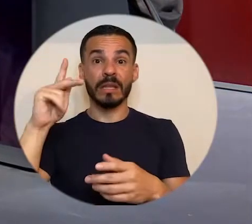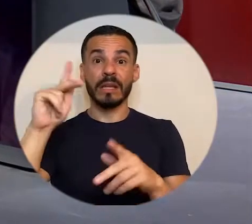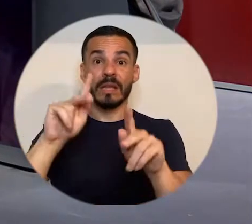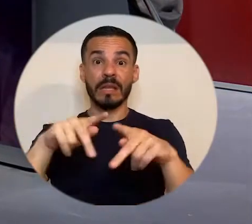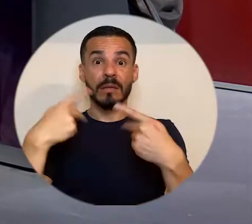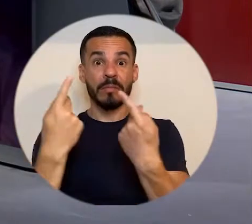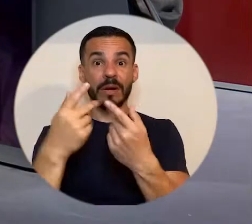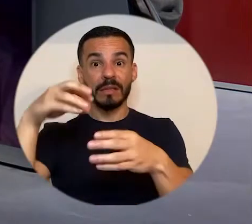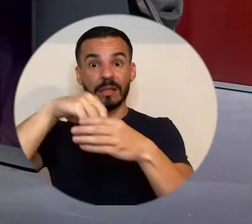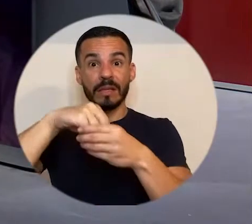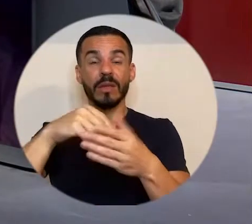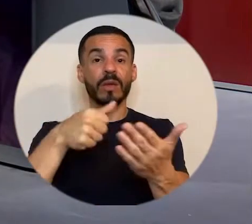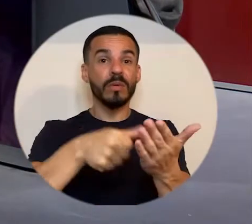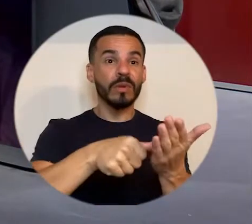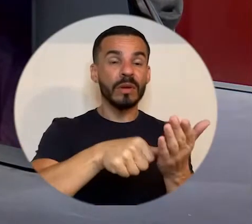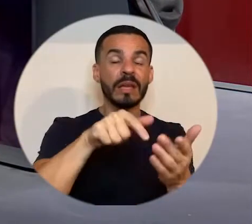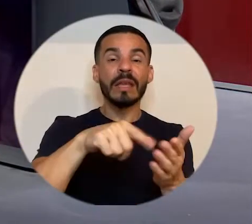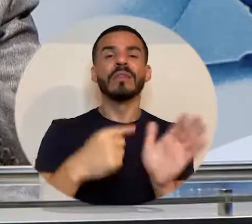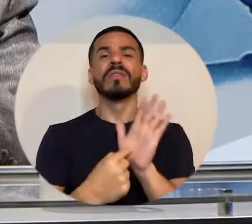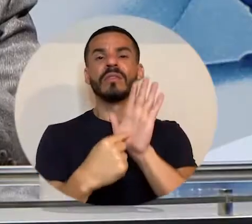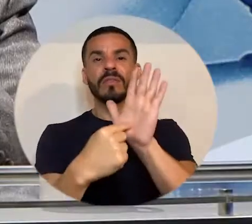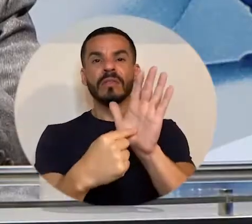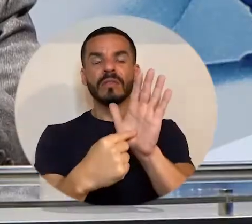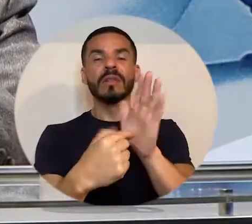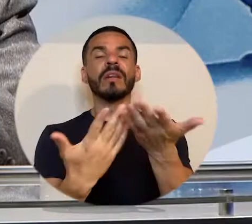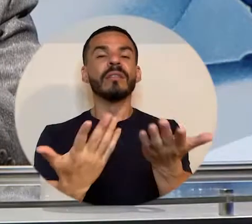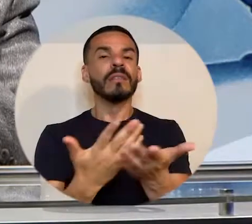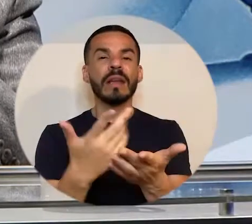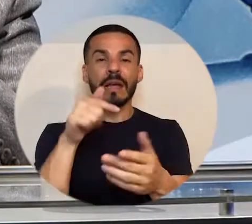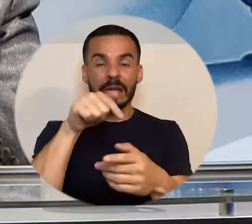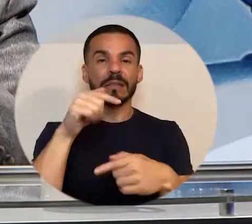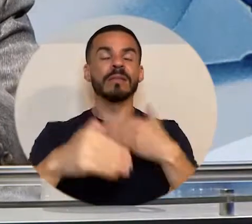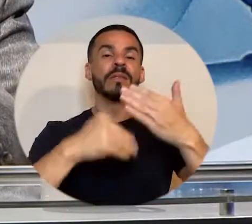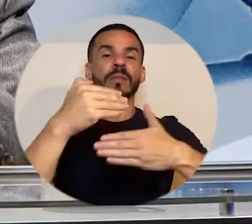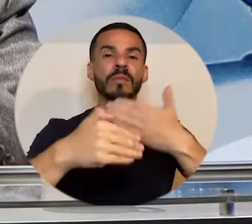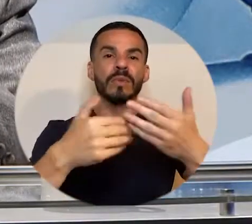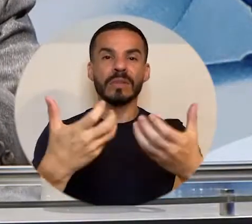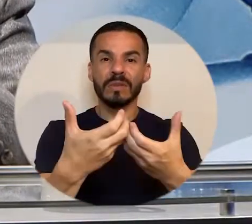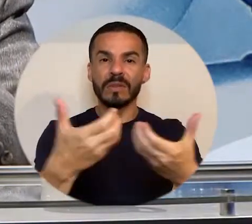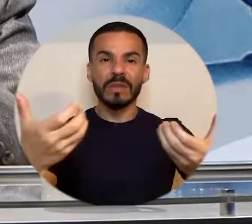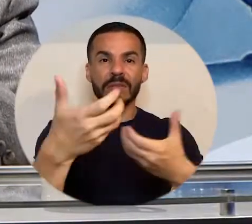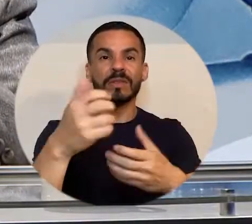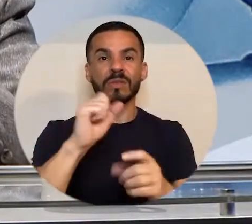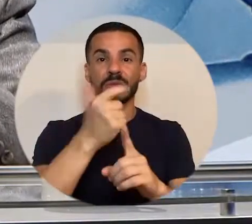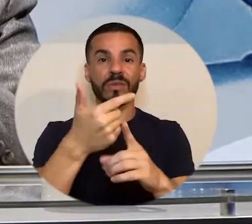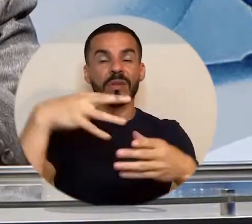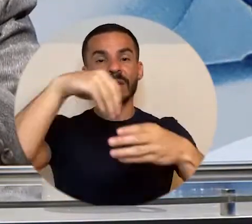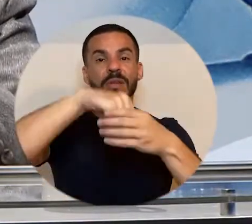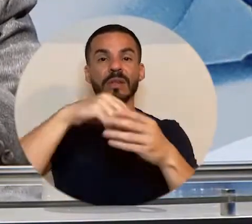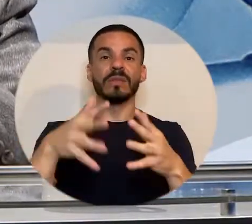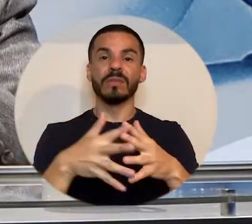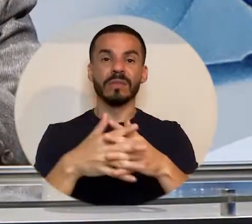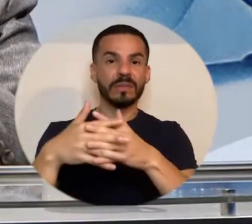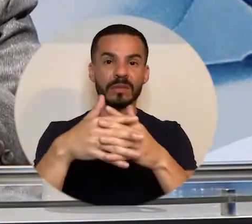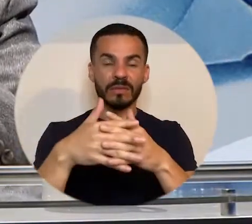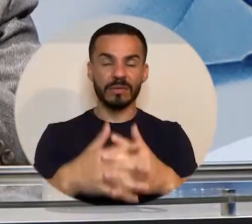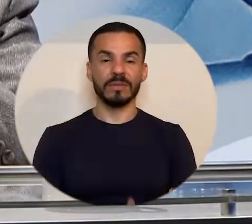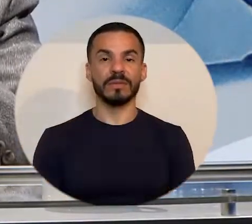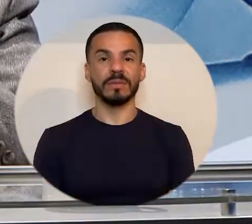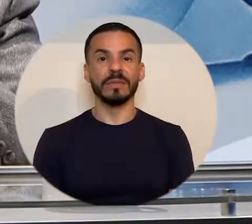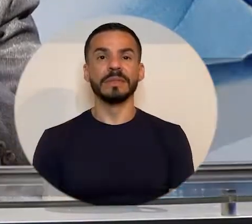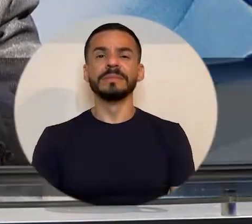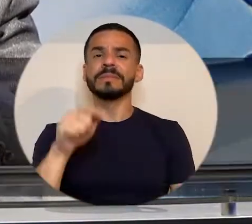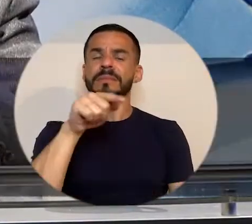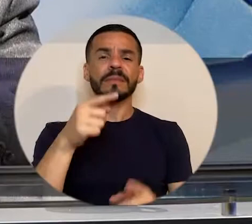partidista y la política electoral es un reflejo de ese proceso de divisiones sociales a lo interno de los Estados Unidos,